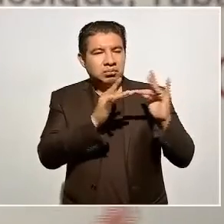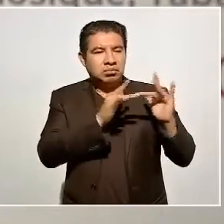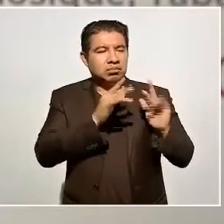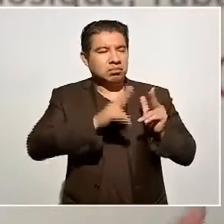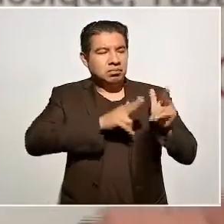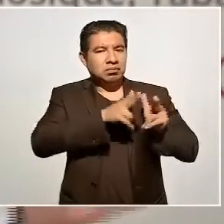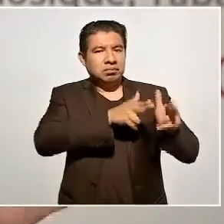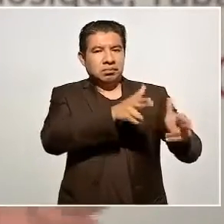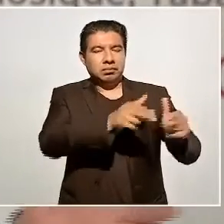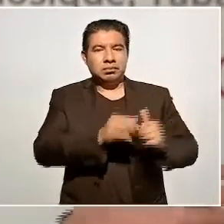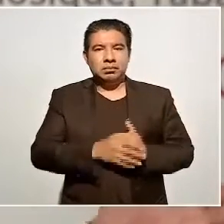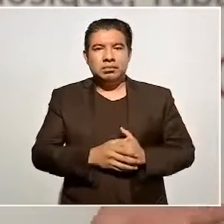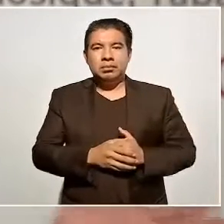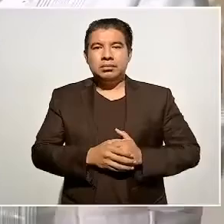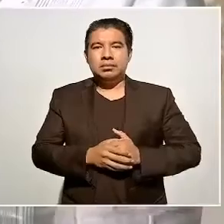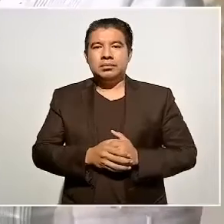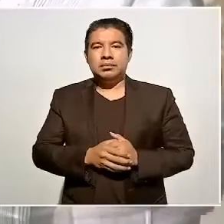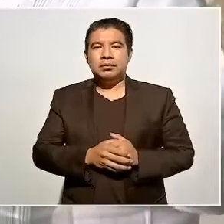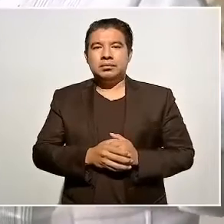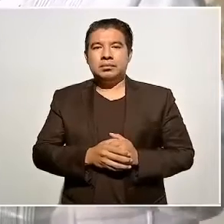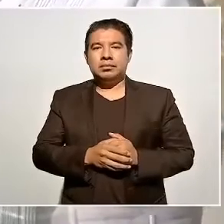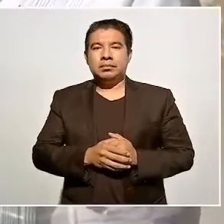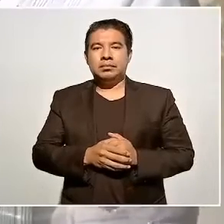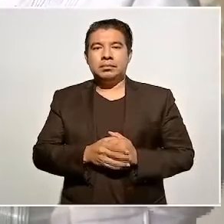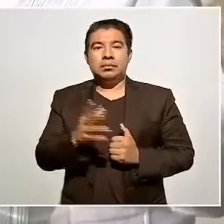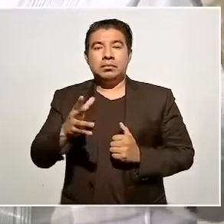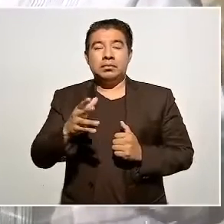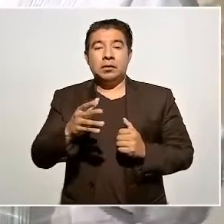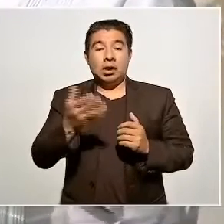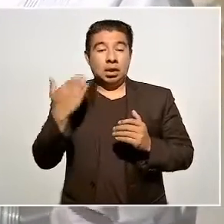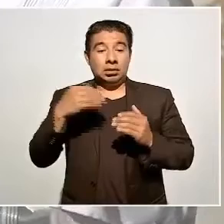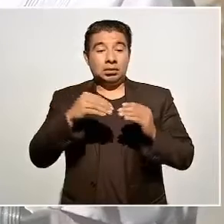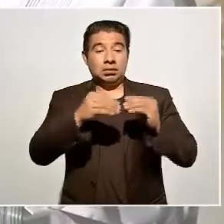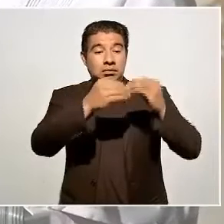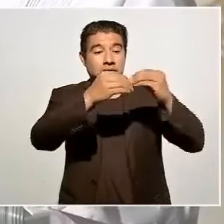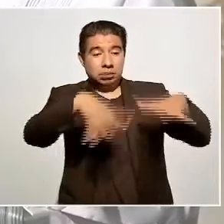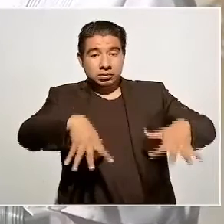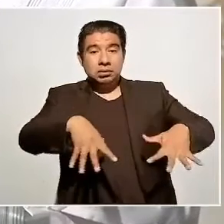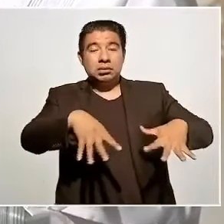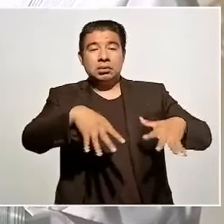Lo que se suspendió